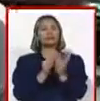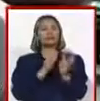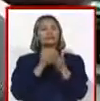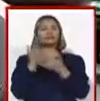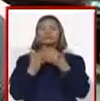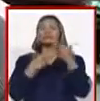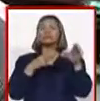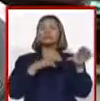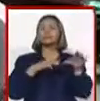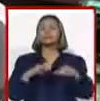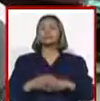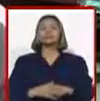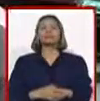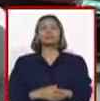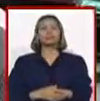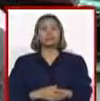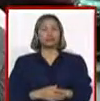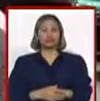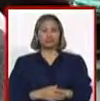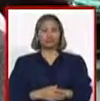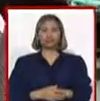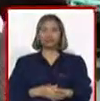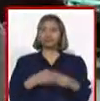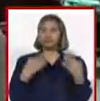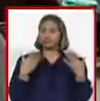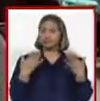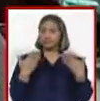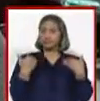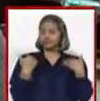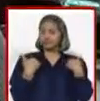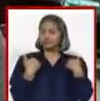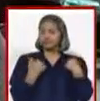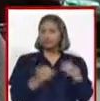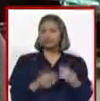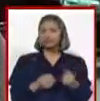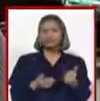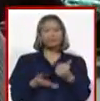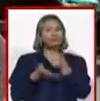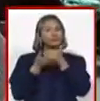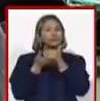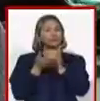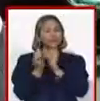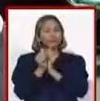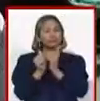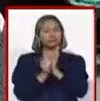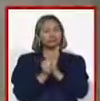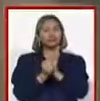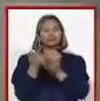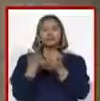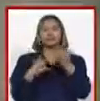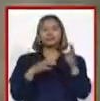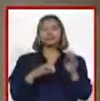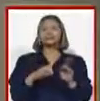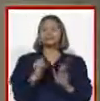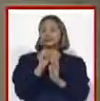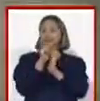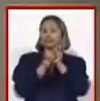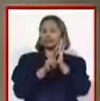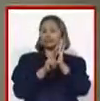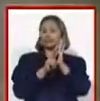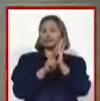¿Qué acciones se puede tomar? Porque ellos son los inmediatos que nos tienen que asesorar bien para poder tomar acciones. En las